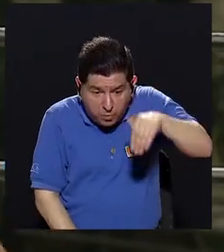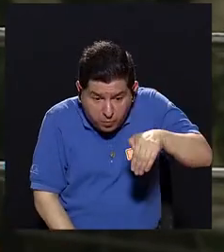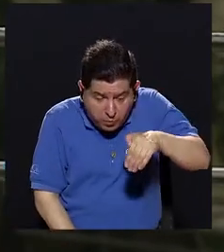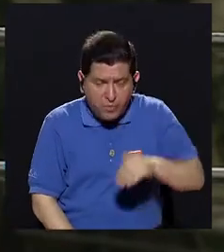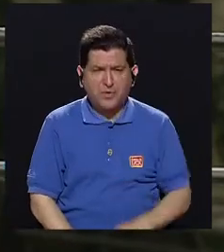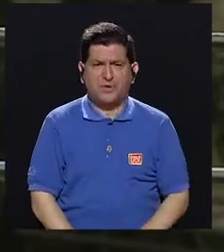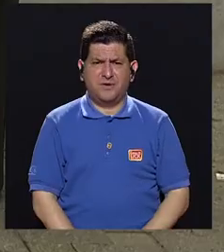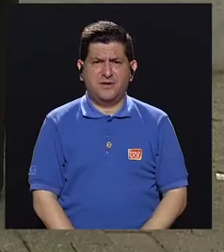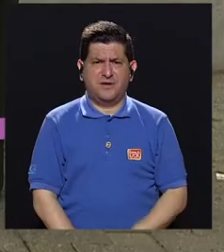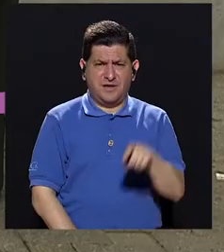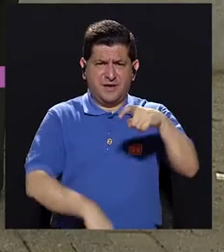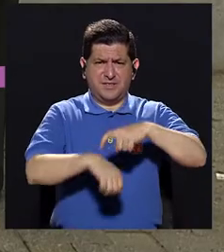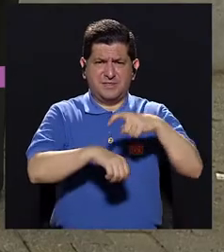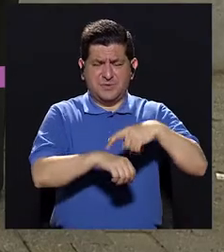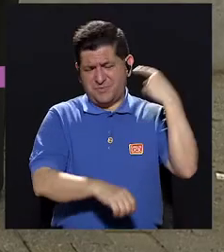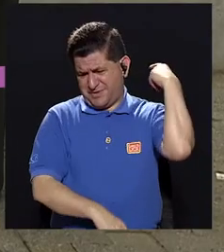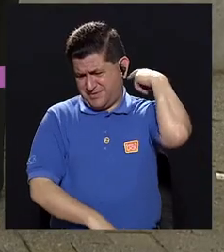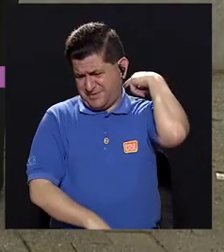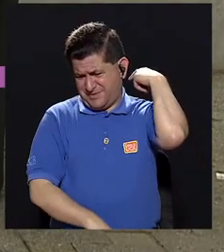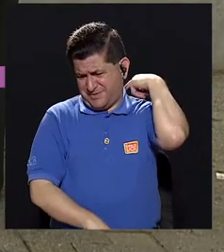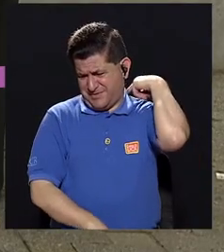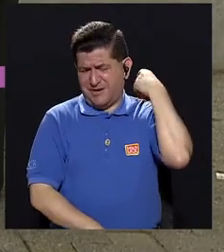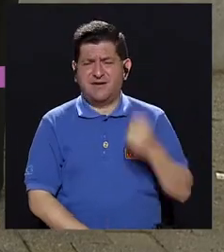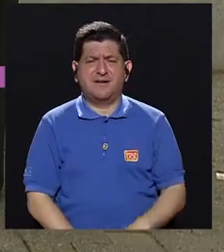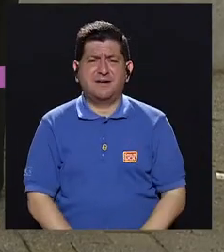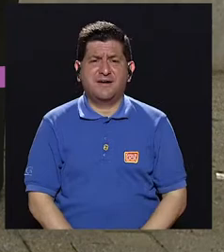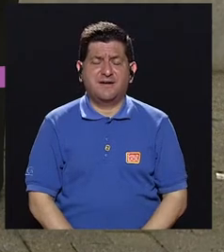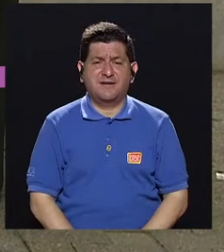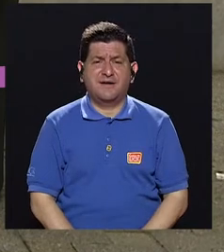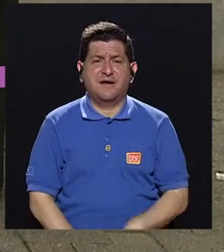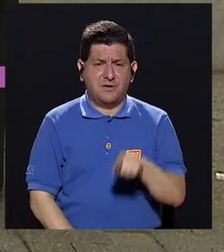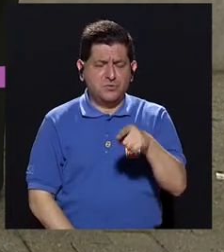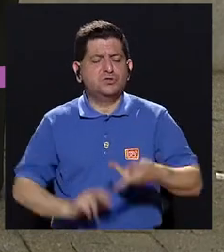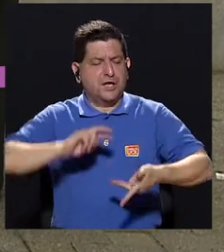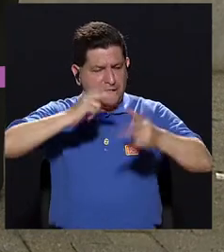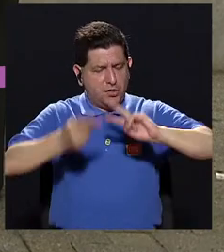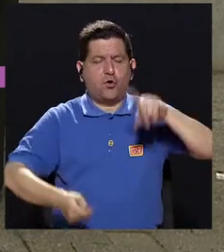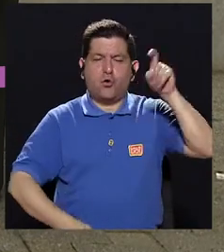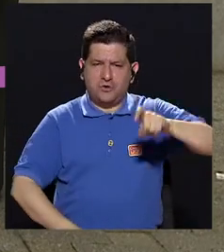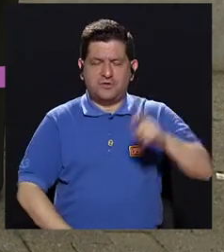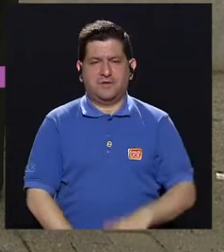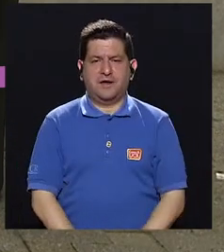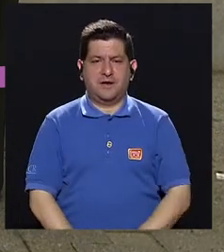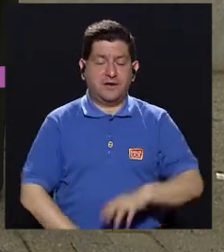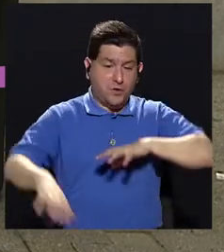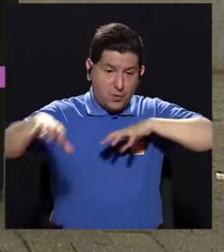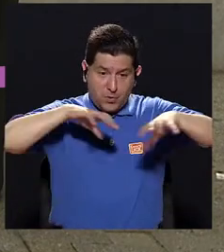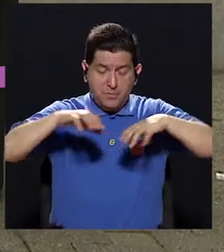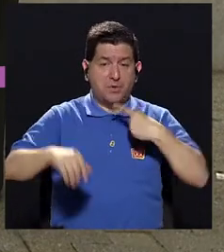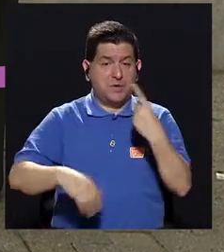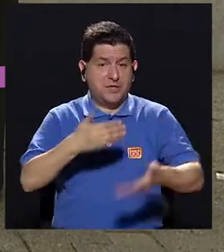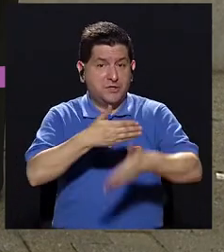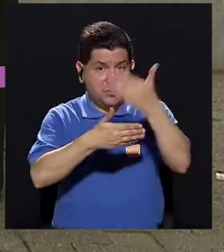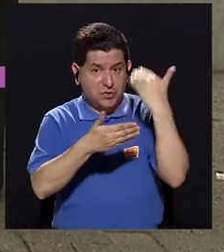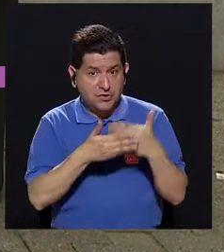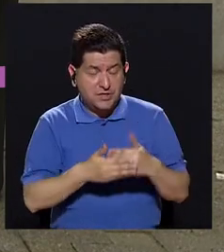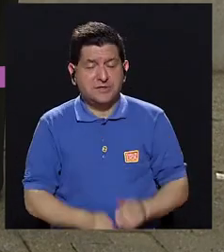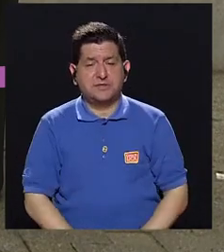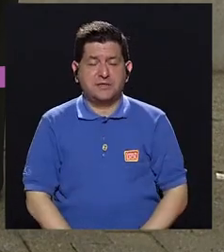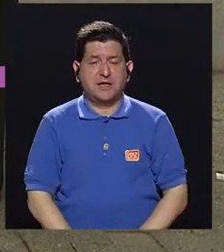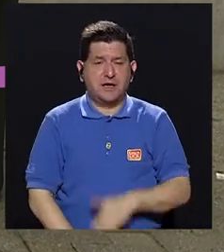cosa, ¿verdad?, porque una joroba ahí. Entonces, si tiene mucha su posición, haga la posición contraria y haga estos los movimientos que yo les había dicho,